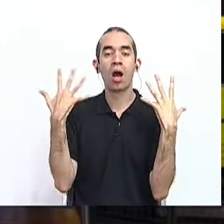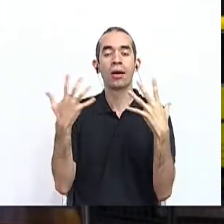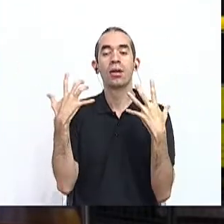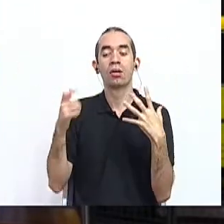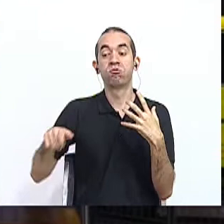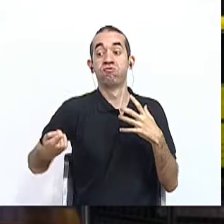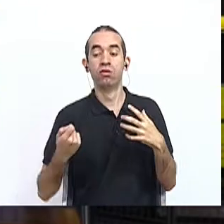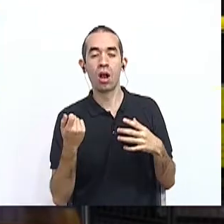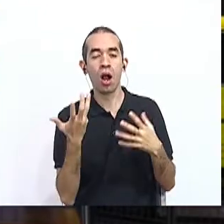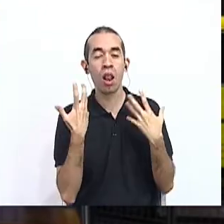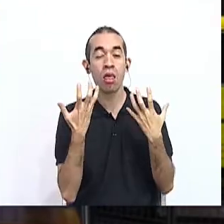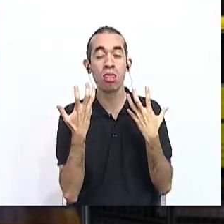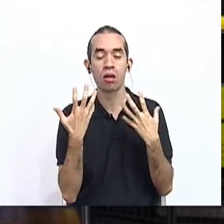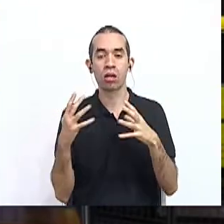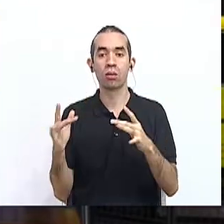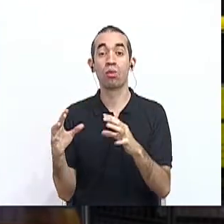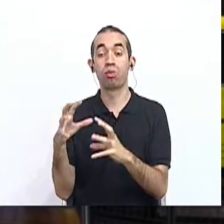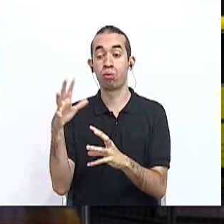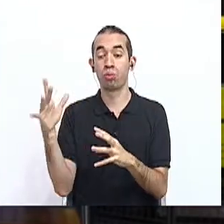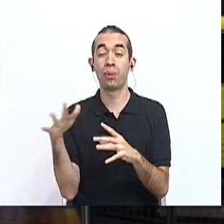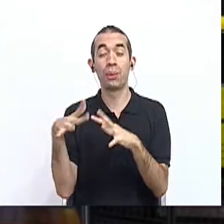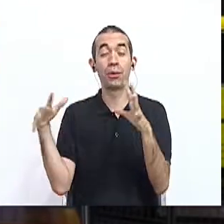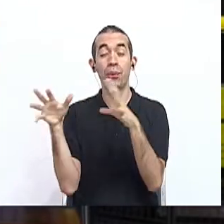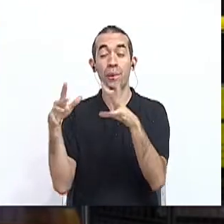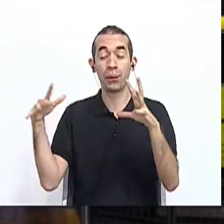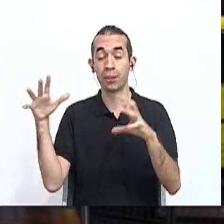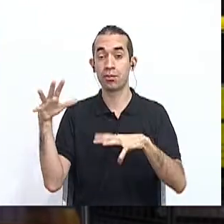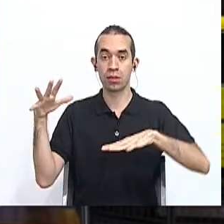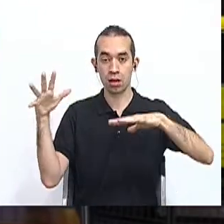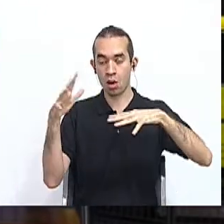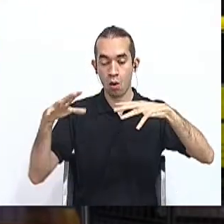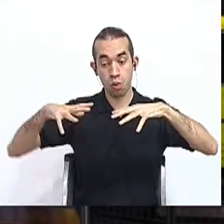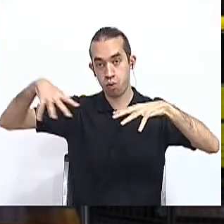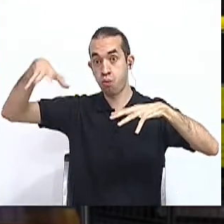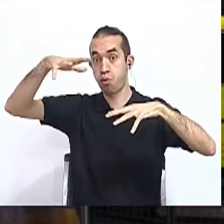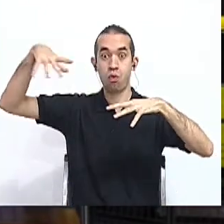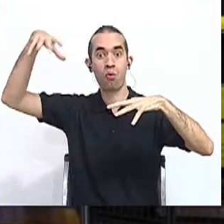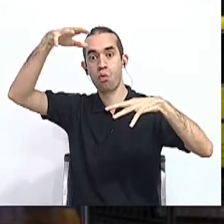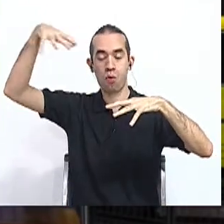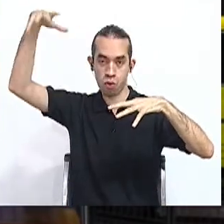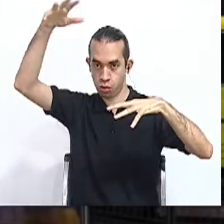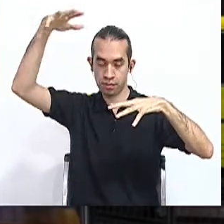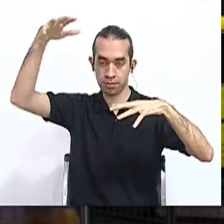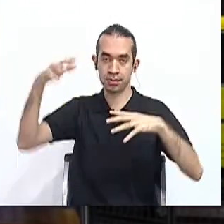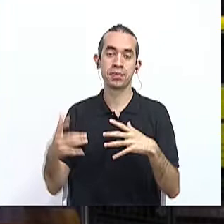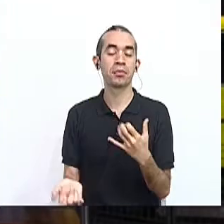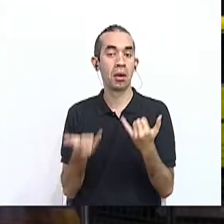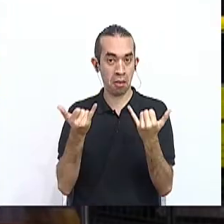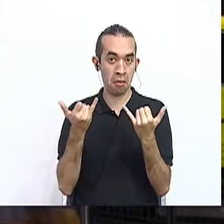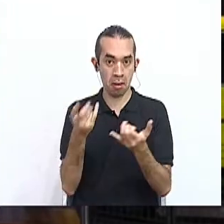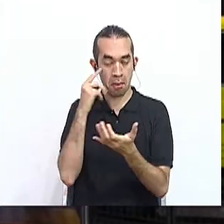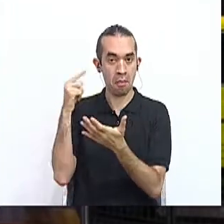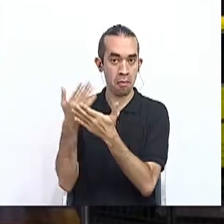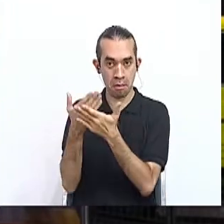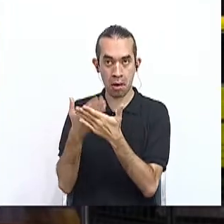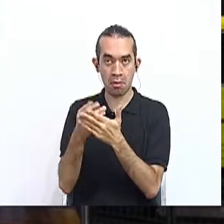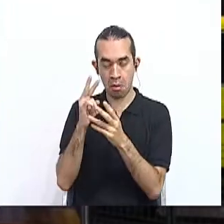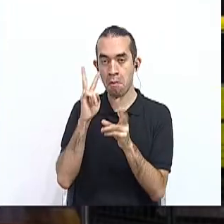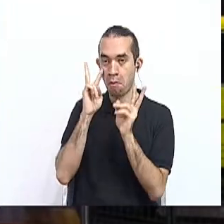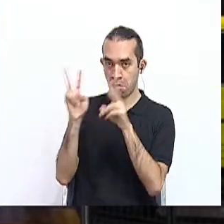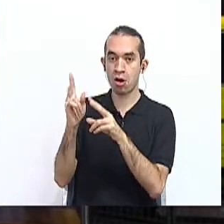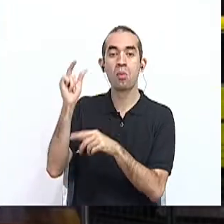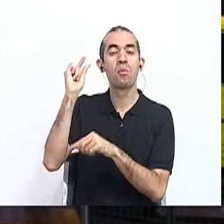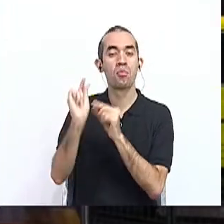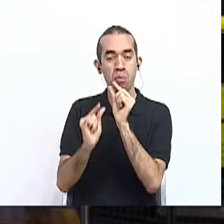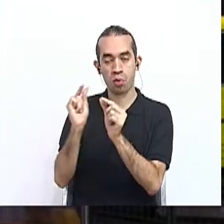aire tiende a ascender porque se vuelve más ligero. Entonces, ahora haremos la prueba, podemos ver cómo poco a poco el globo